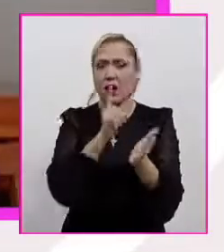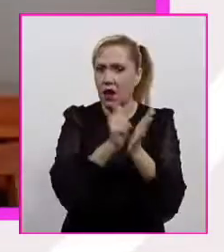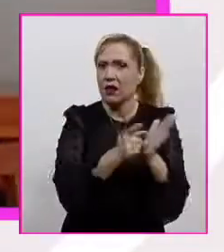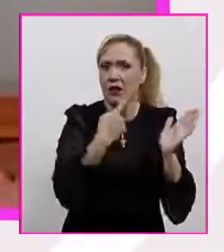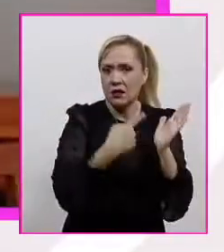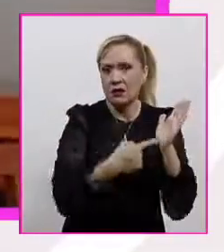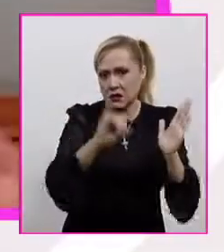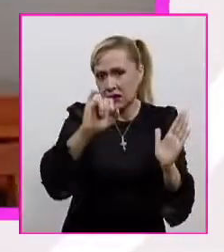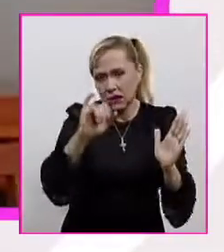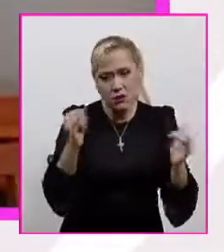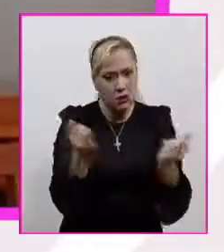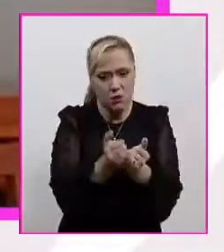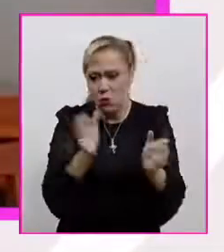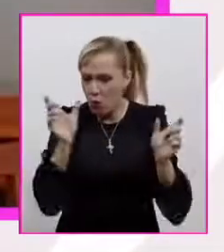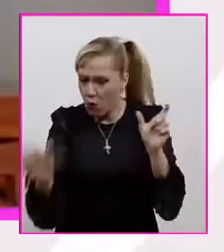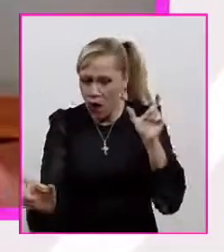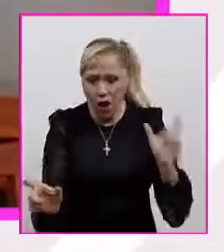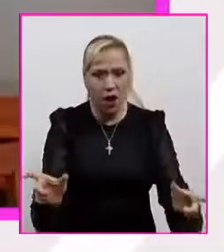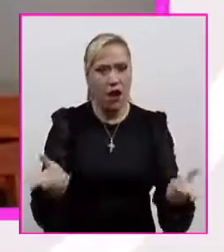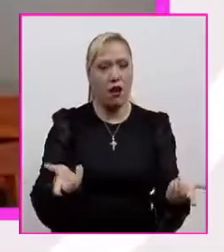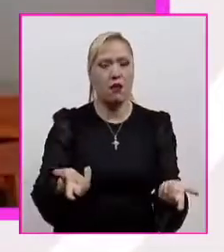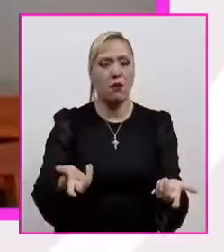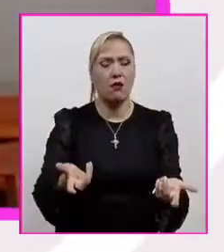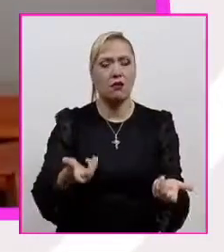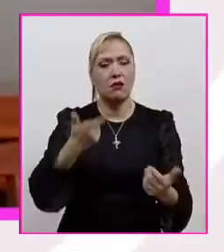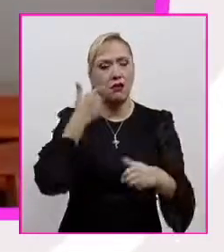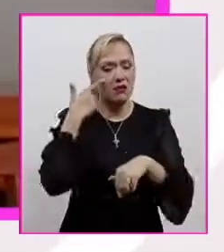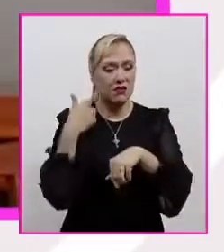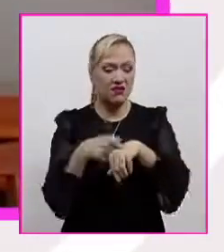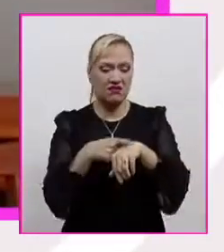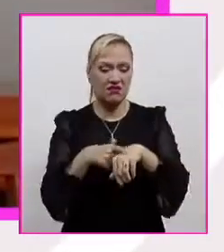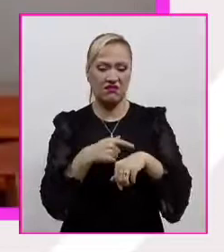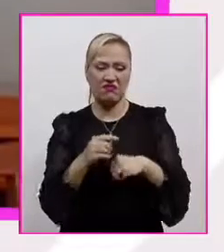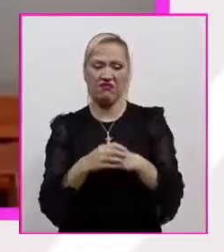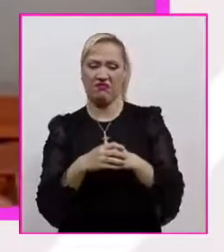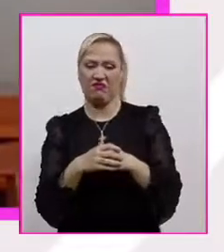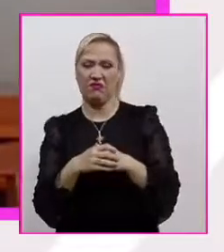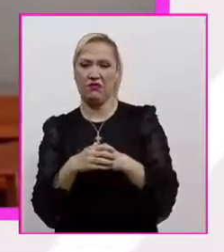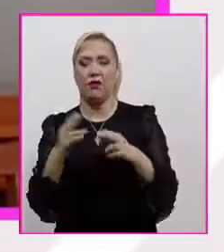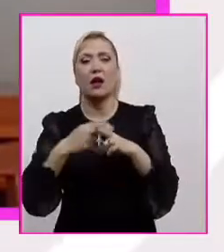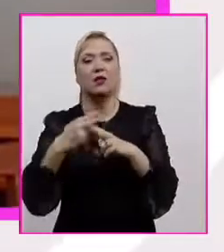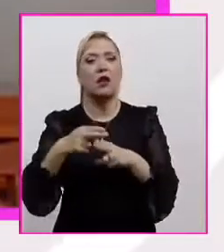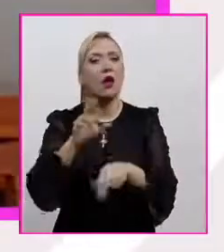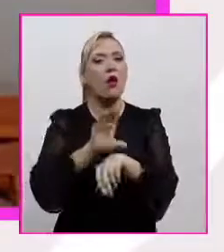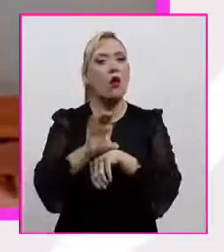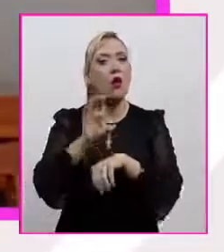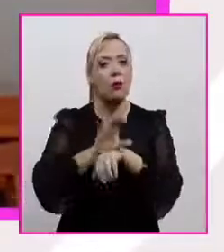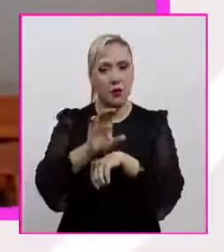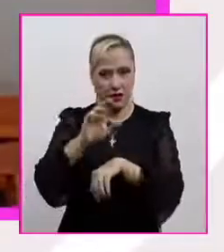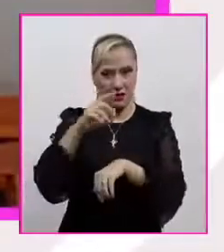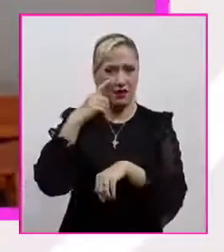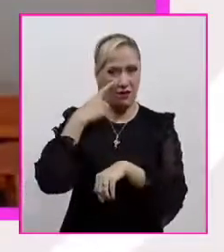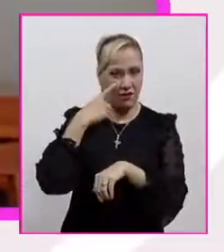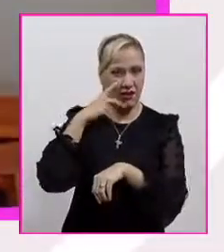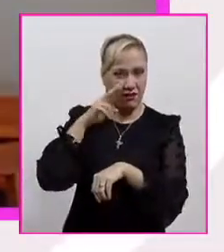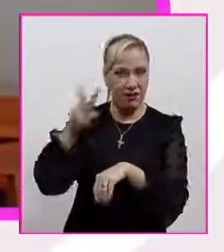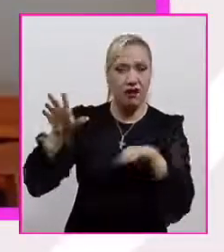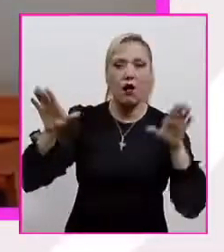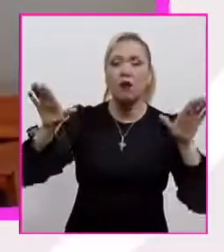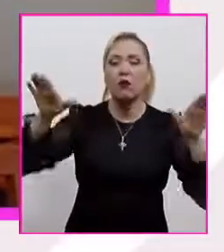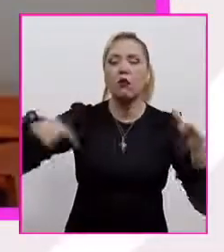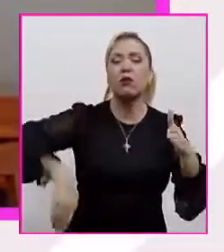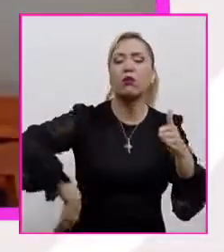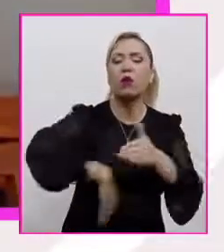también este sesgo racial, incluso con personas colombianas. Cuando llegan del aeropuerto tenemos mucho más denuncias